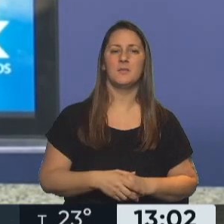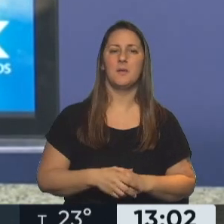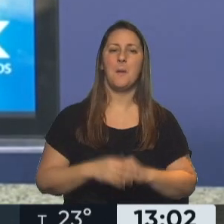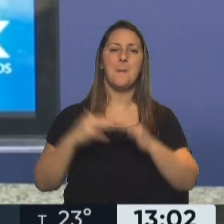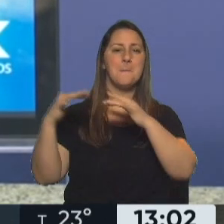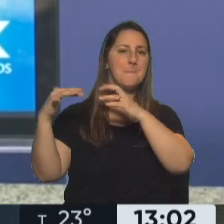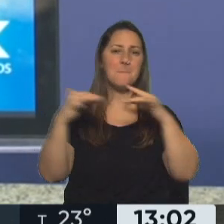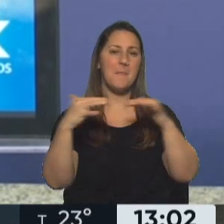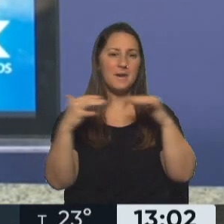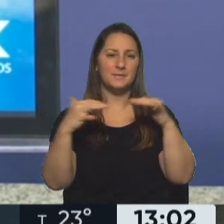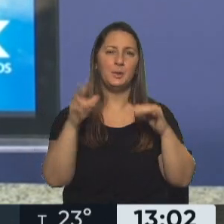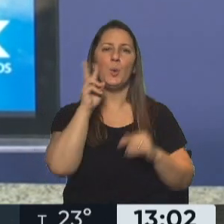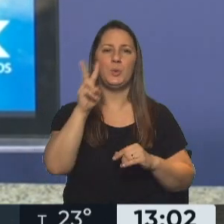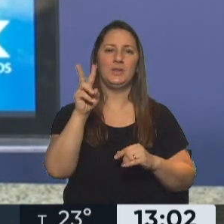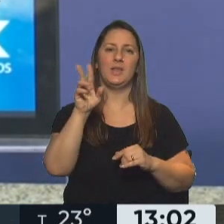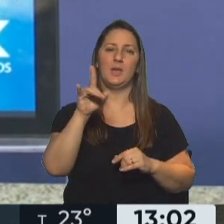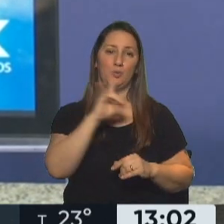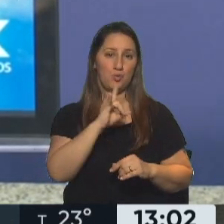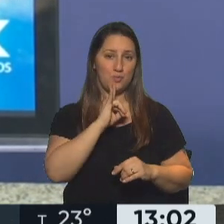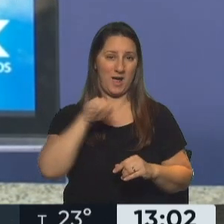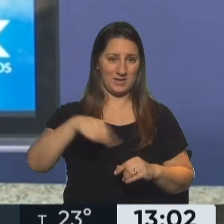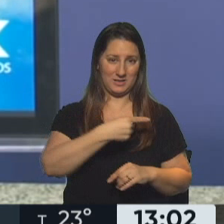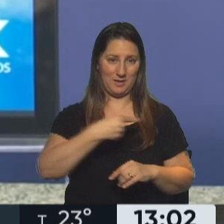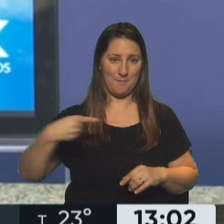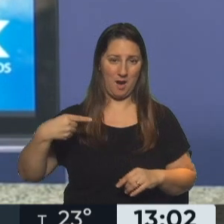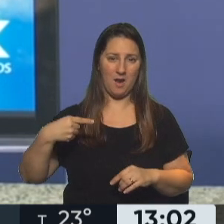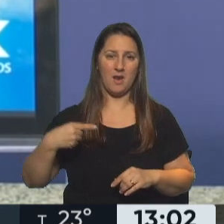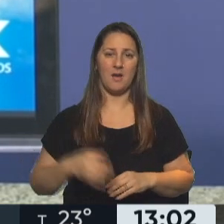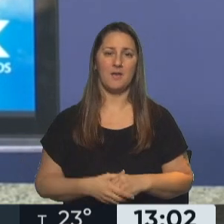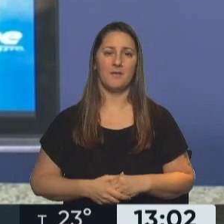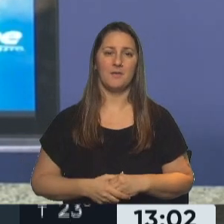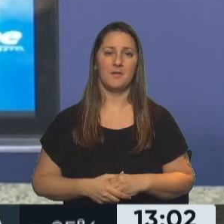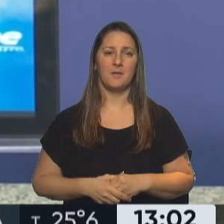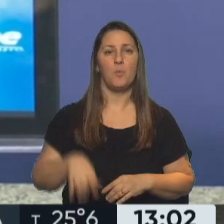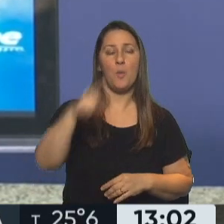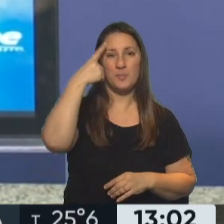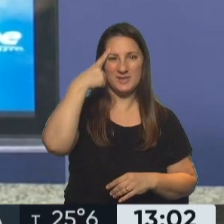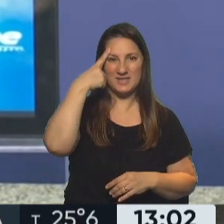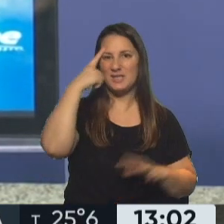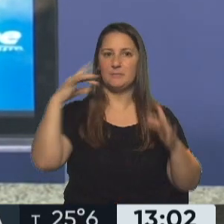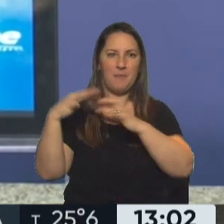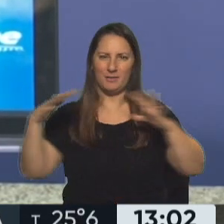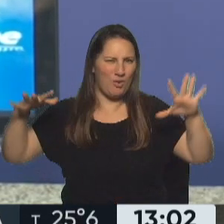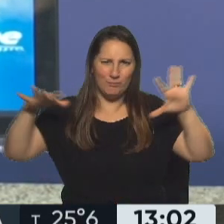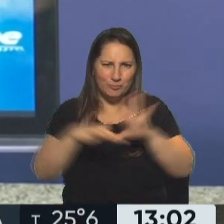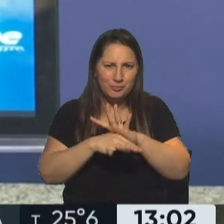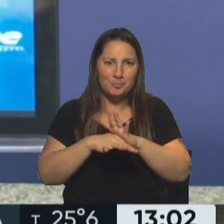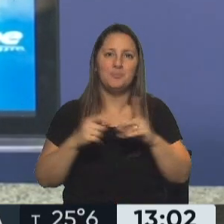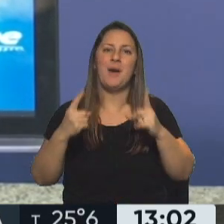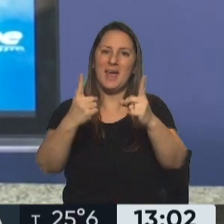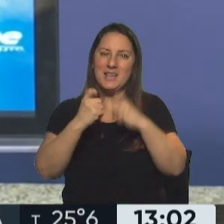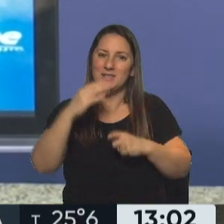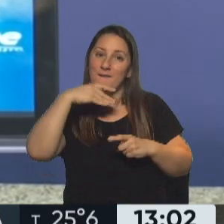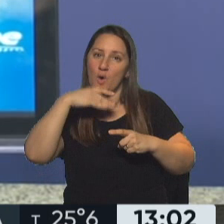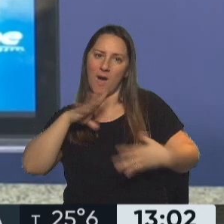o varias veces Atlético tucumán esta semana dos preguntas en una pensás que es el partido clave que necesita boca para aprenderse en el